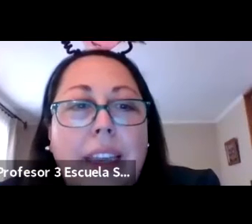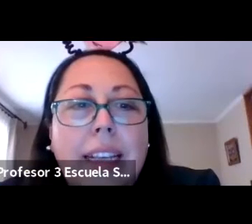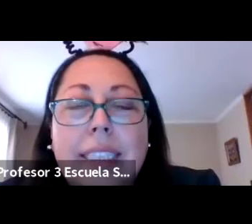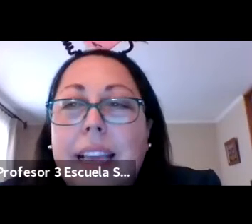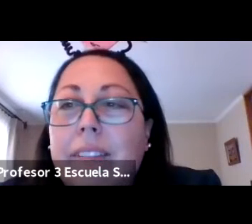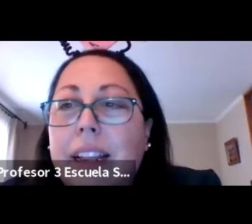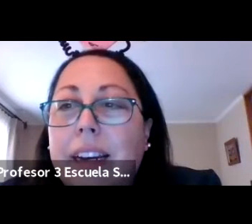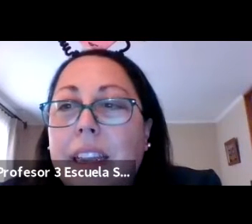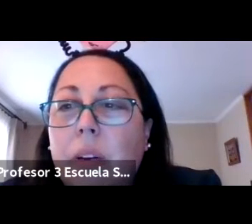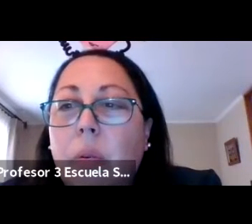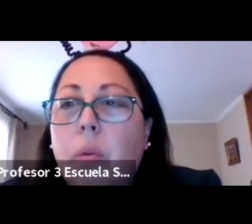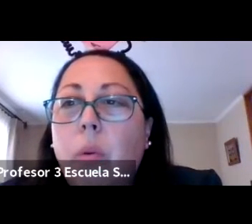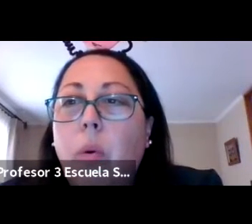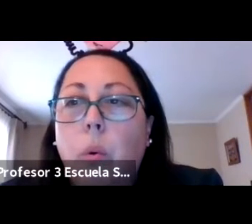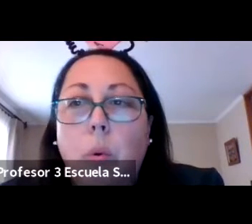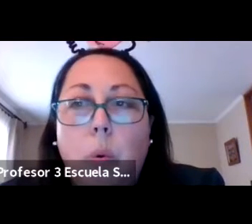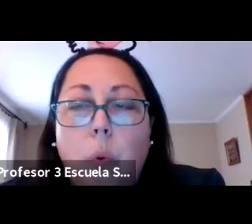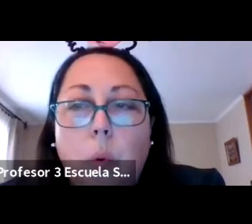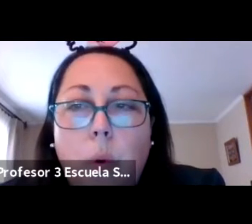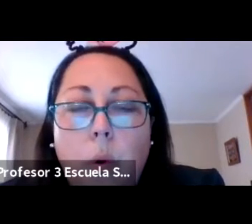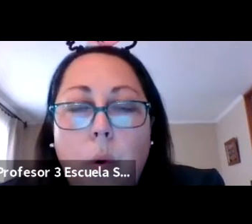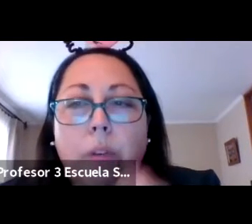Muy bien, así habla el rey